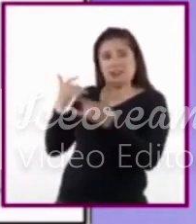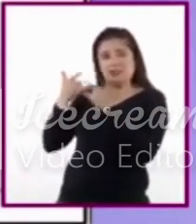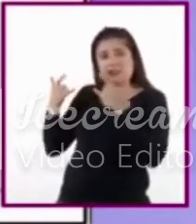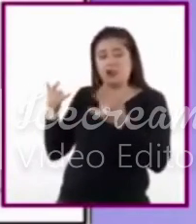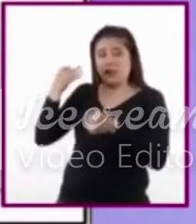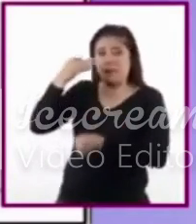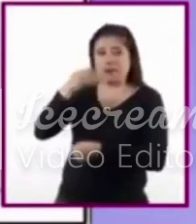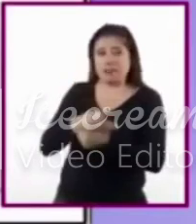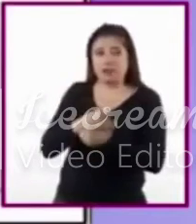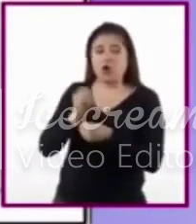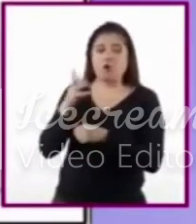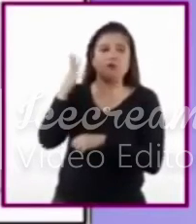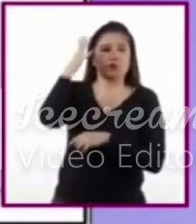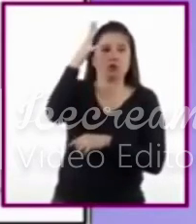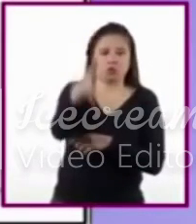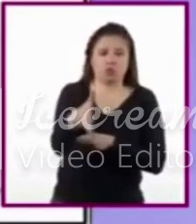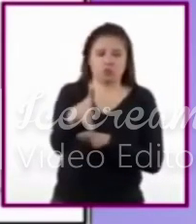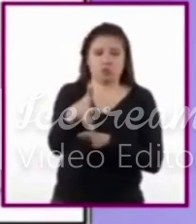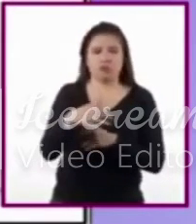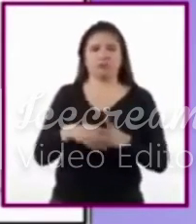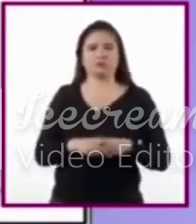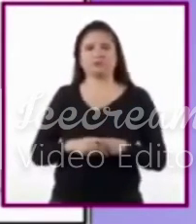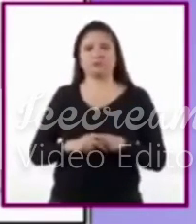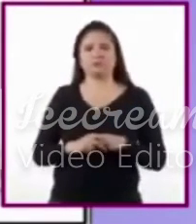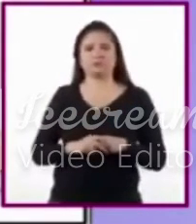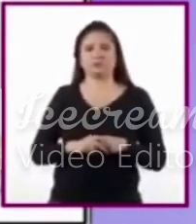al presente o al futuro.